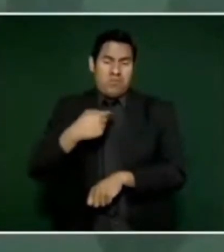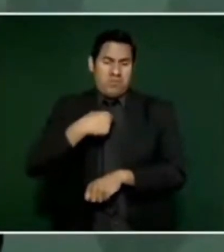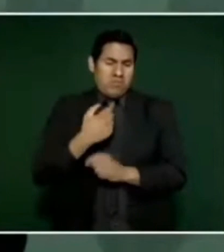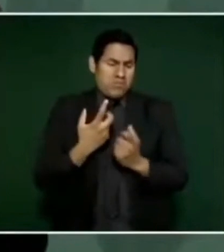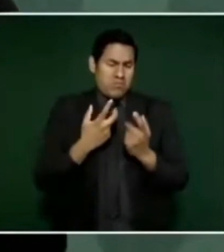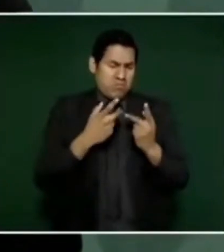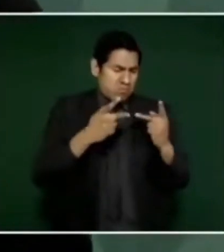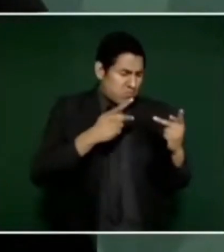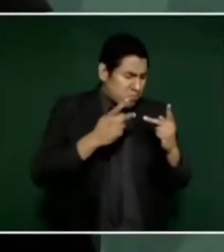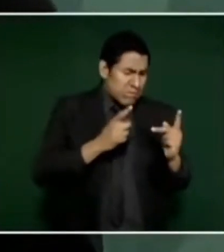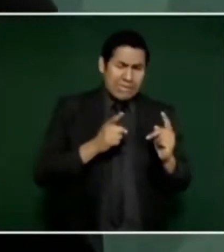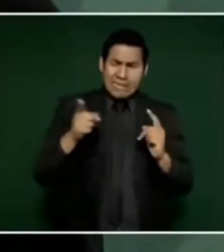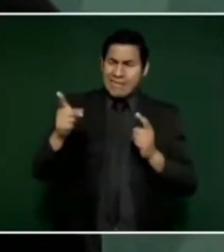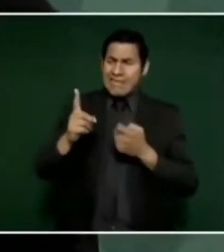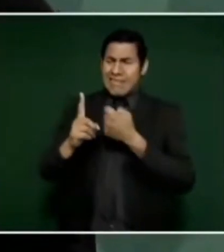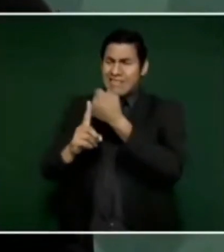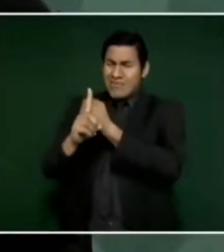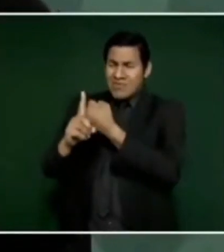normalizando la situación